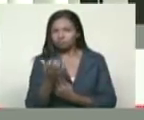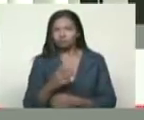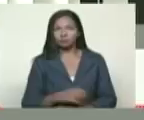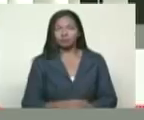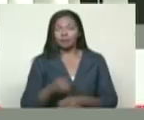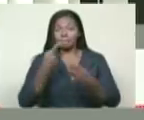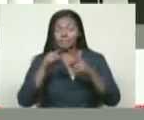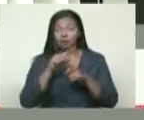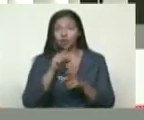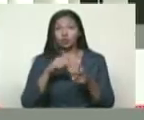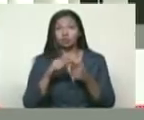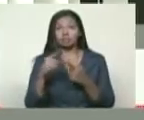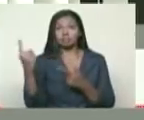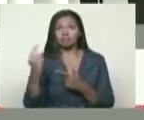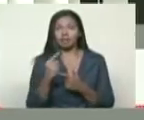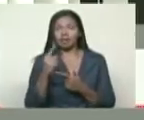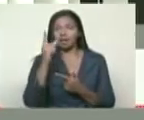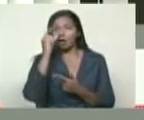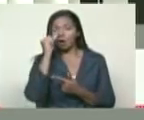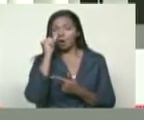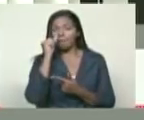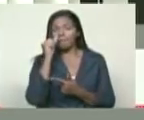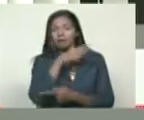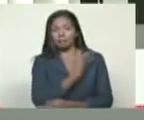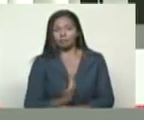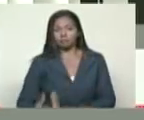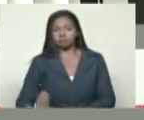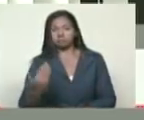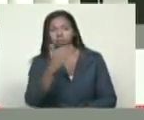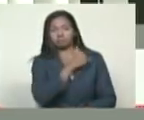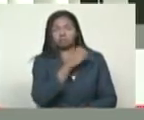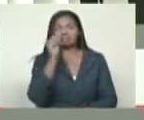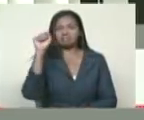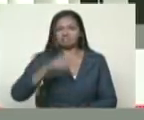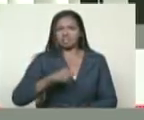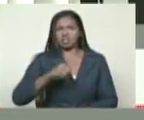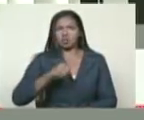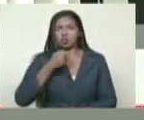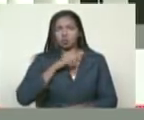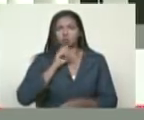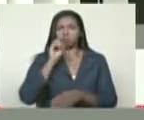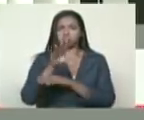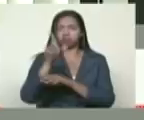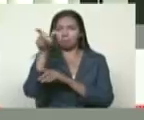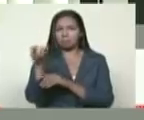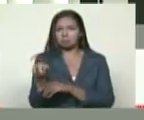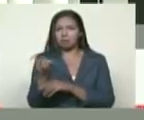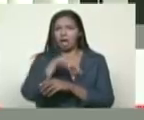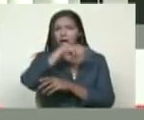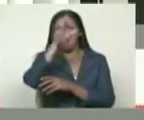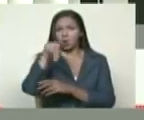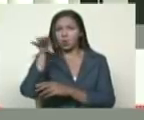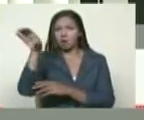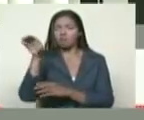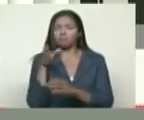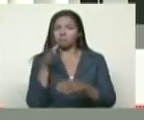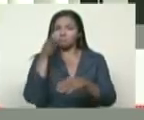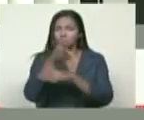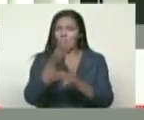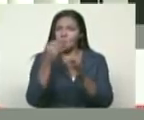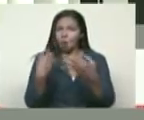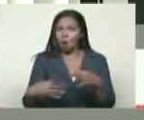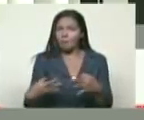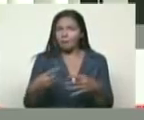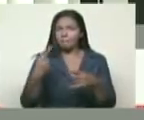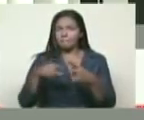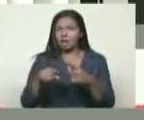Pero entonces sale el señor autoproclamado y dice, sí, mandamos a unas personas a Noruega. Fueron hasta allá,